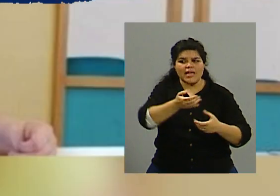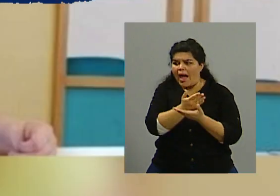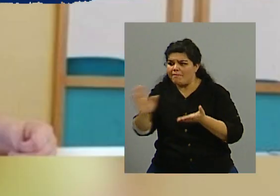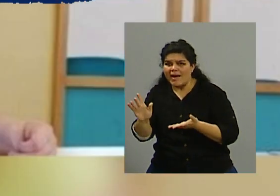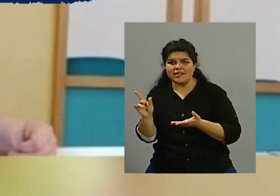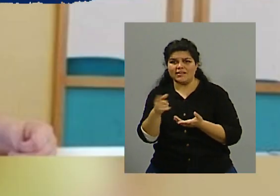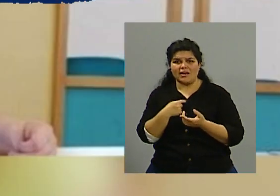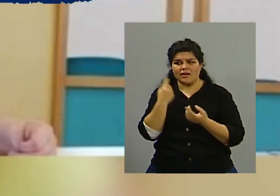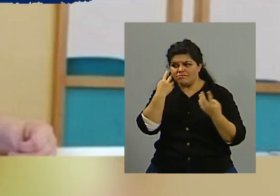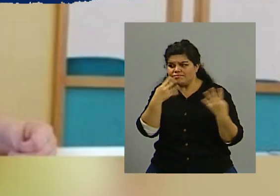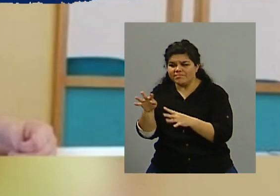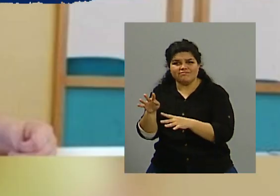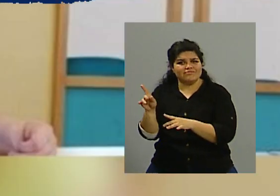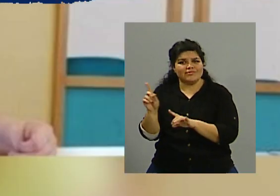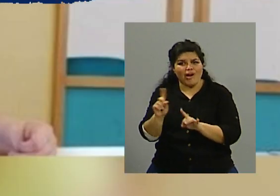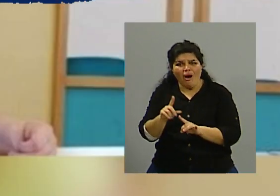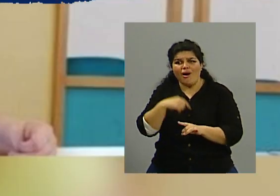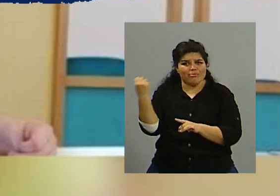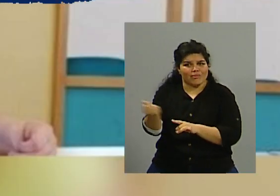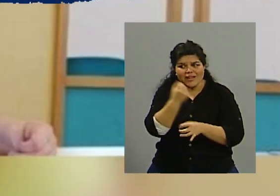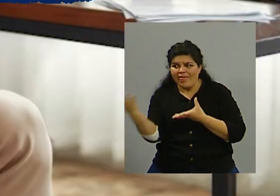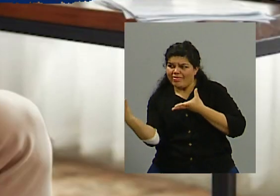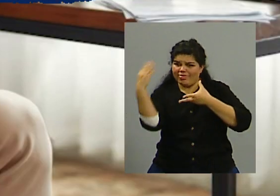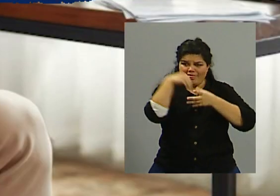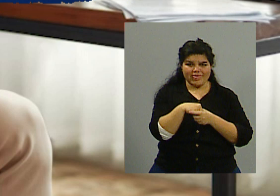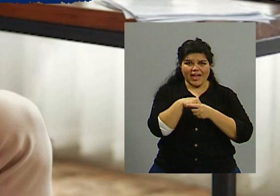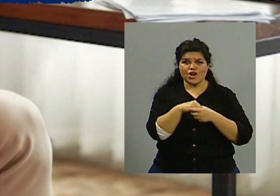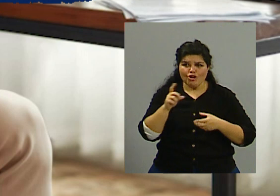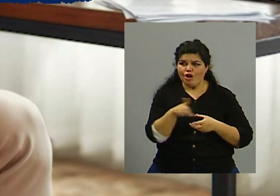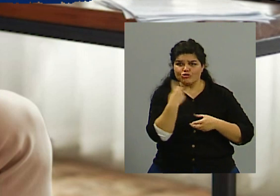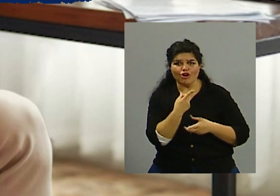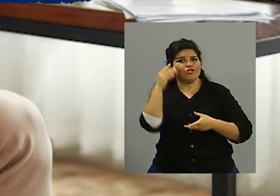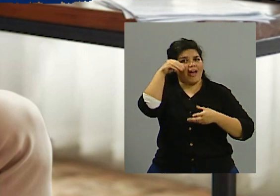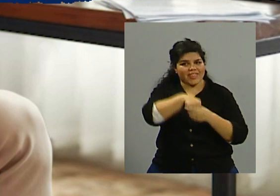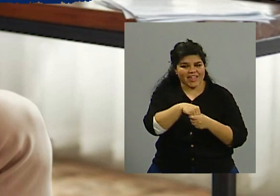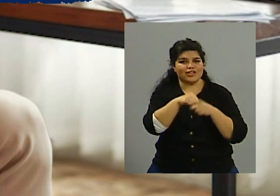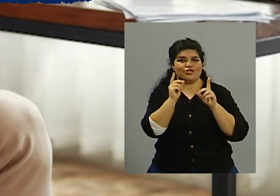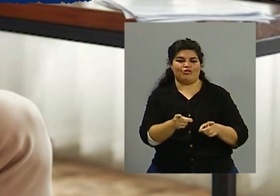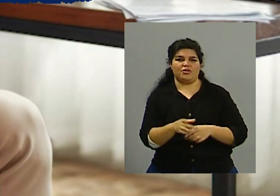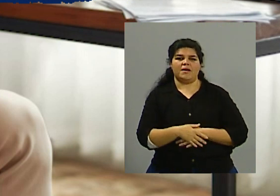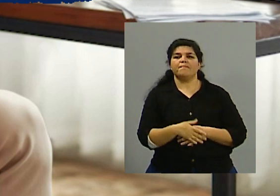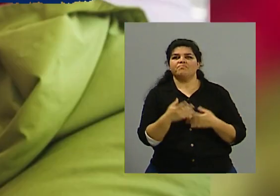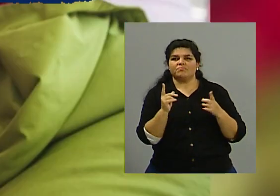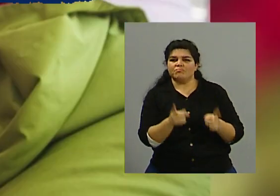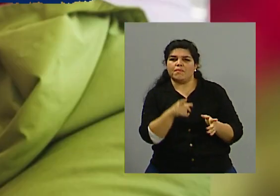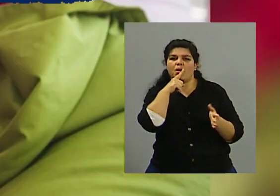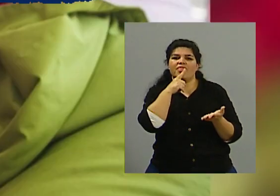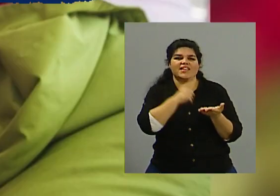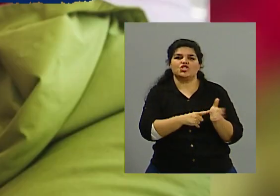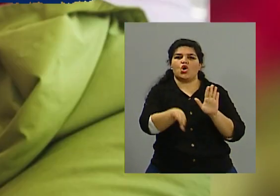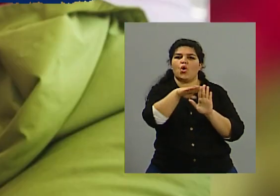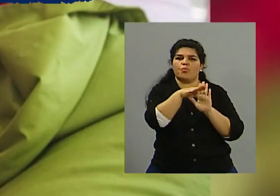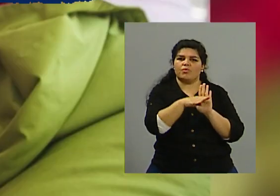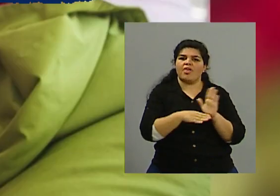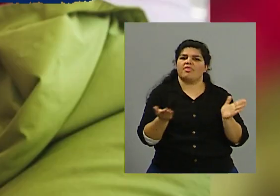cuenta, ni al ámbito, ni en el momento de pensar un diseño curricular, ni en el momento de tomar una decisión respecto